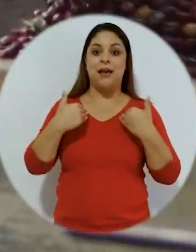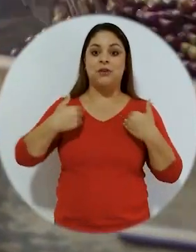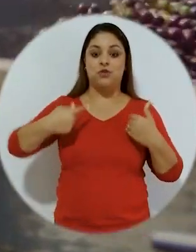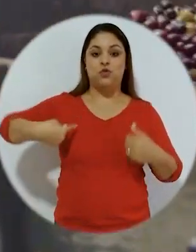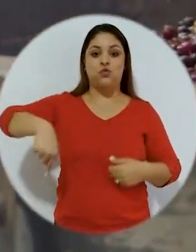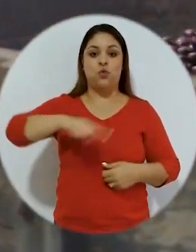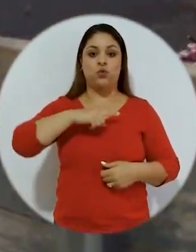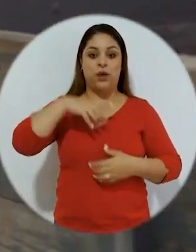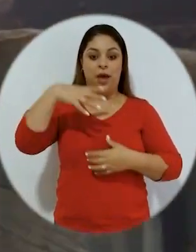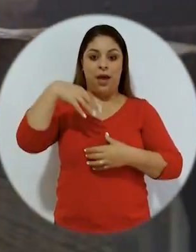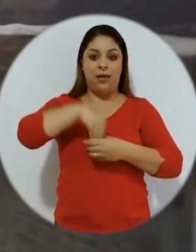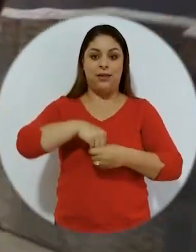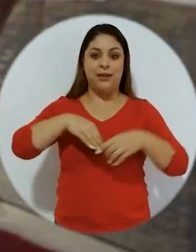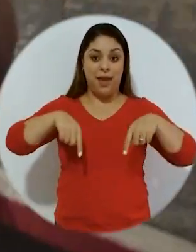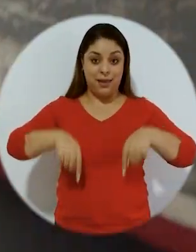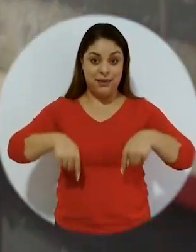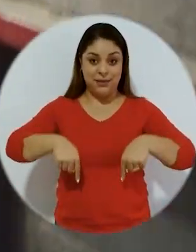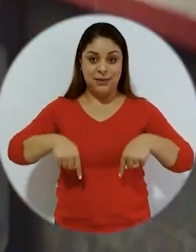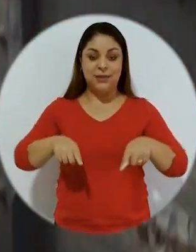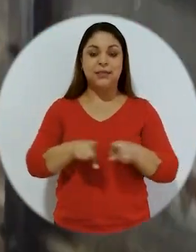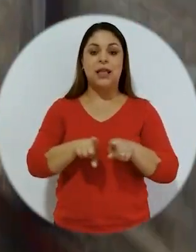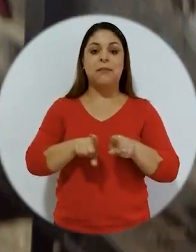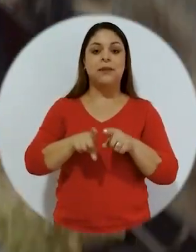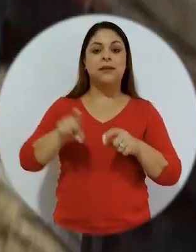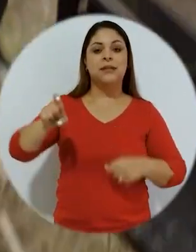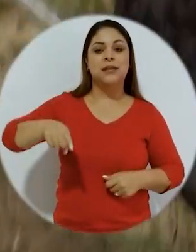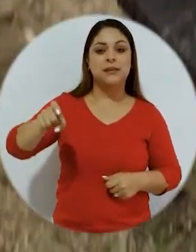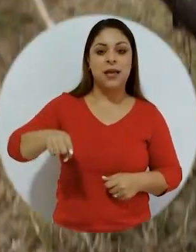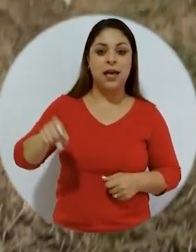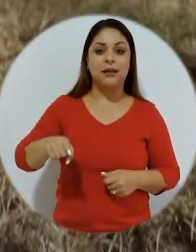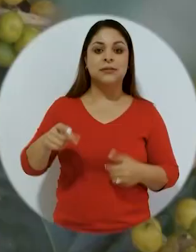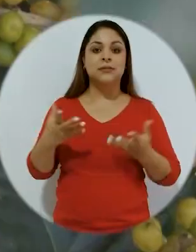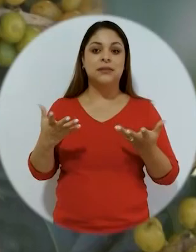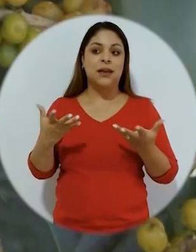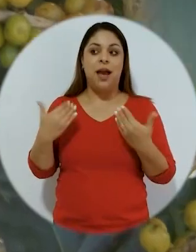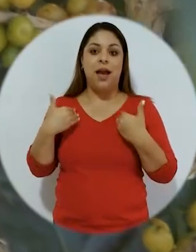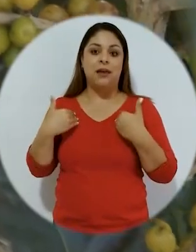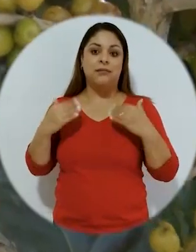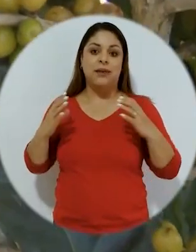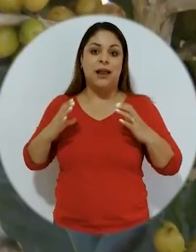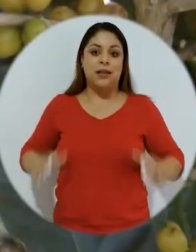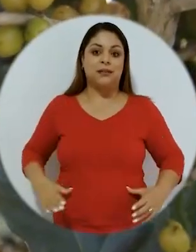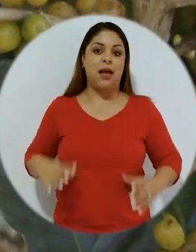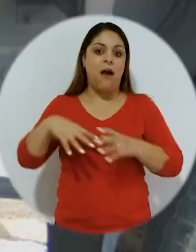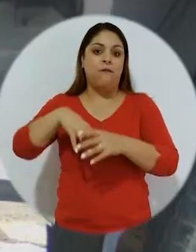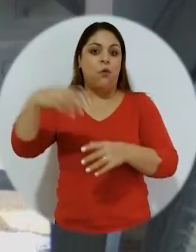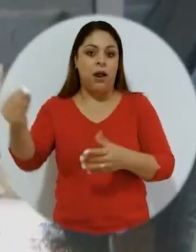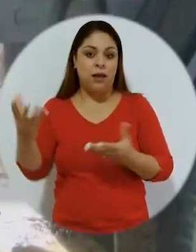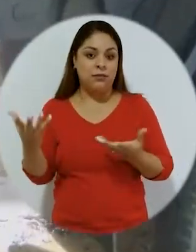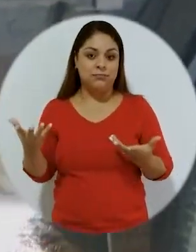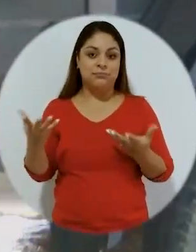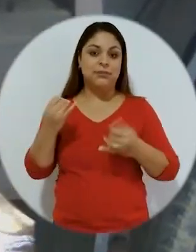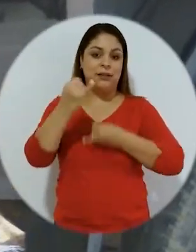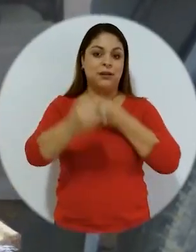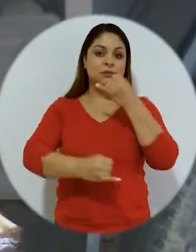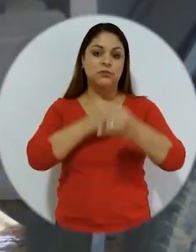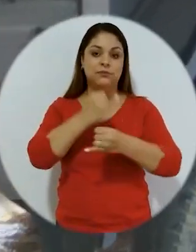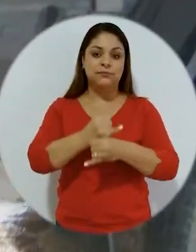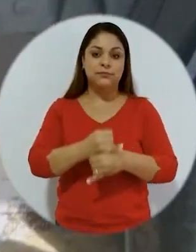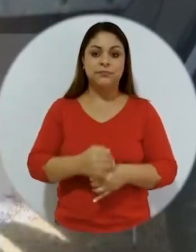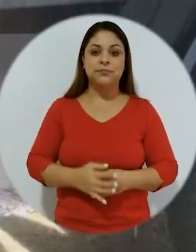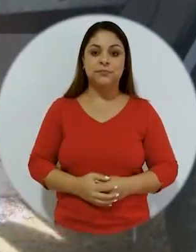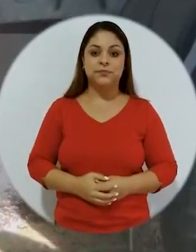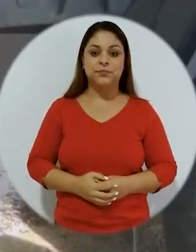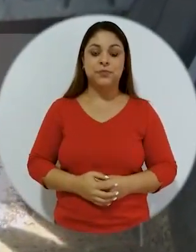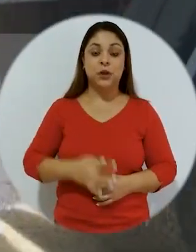acá a lo interno, como también necesidades que pueden estar teniendo clientes en el exterior a nivel